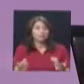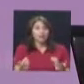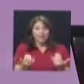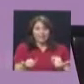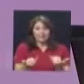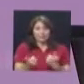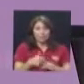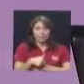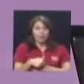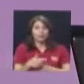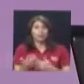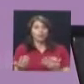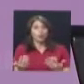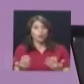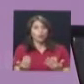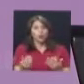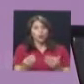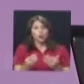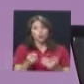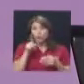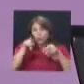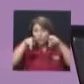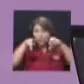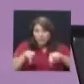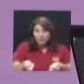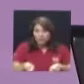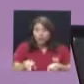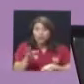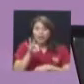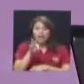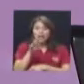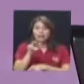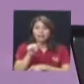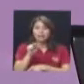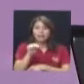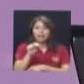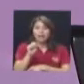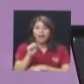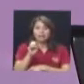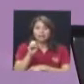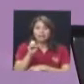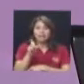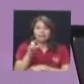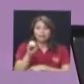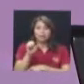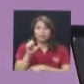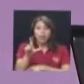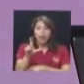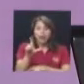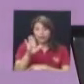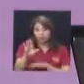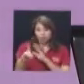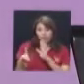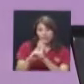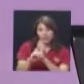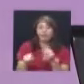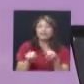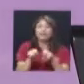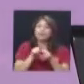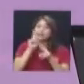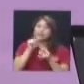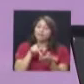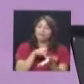este momento los derechos de una persona transexual también deben estar cubiertos por la caja y no solamente pensemos